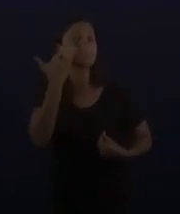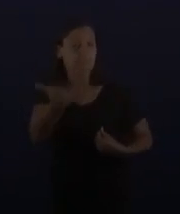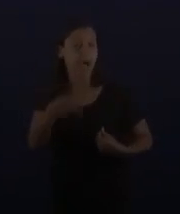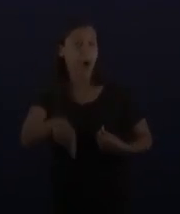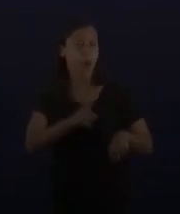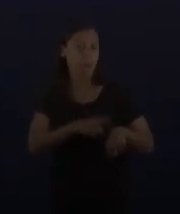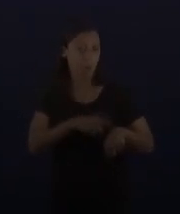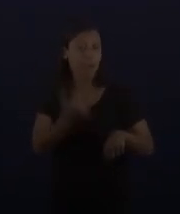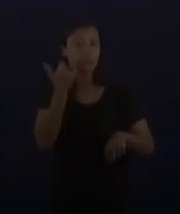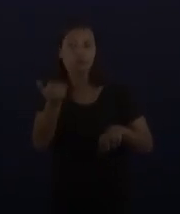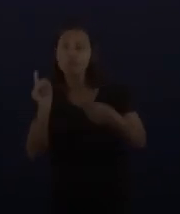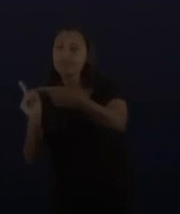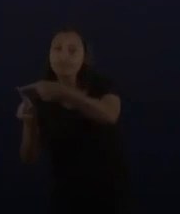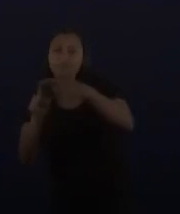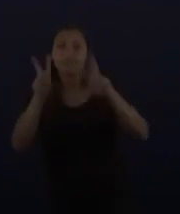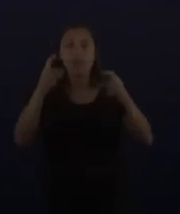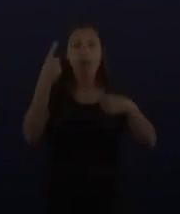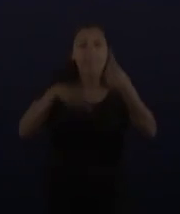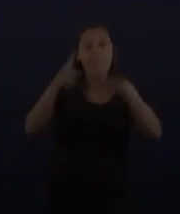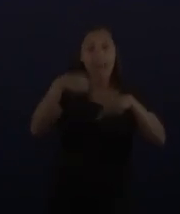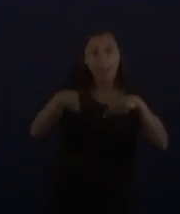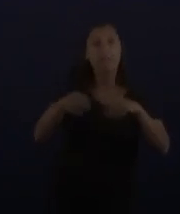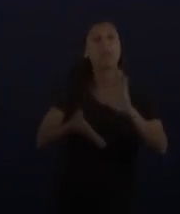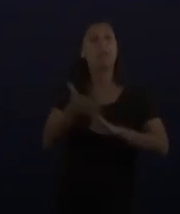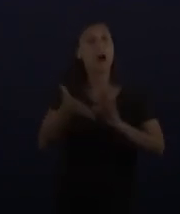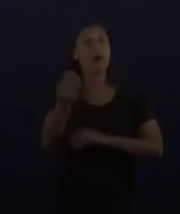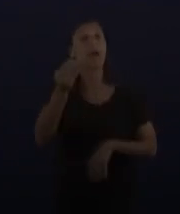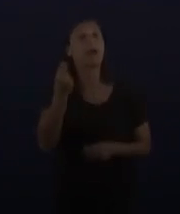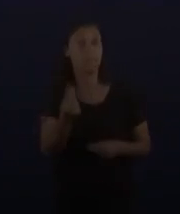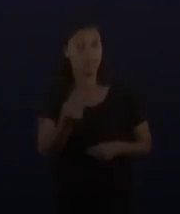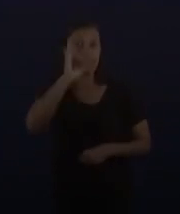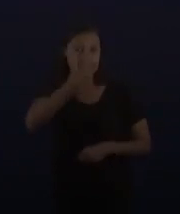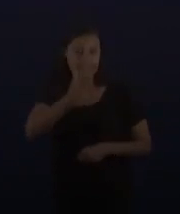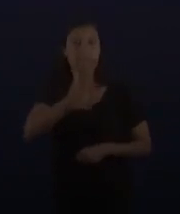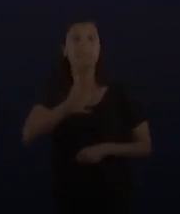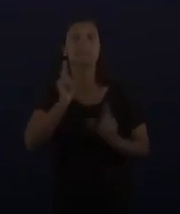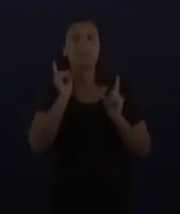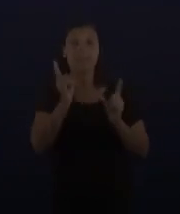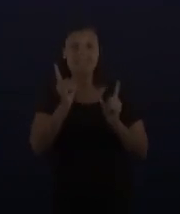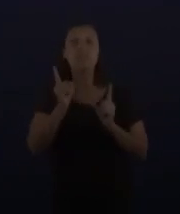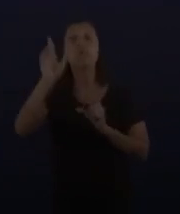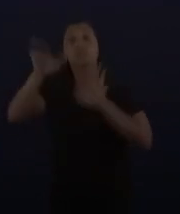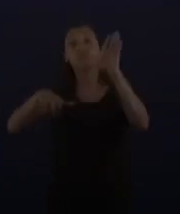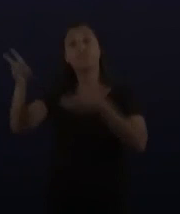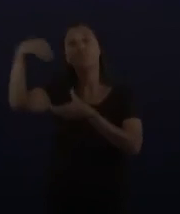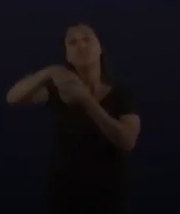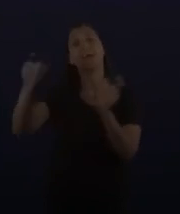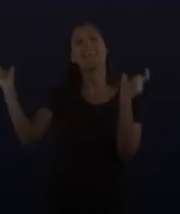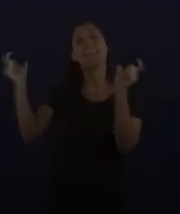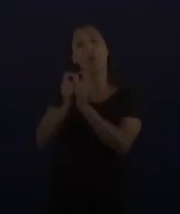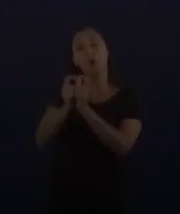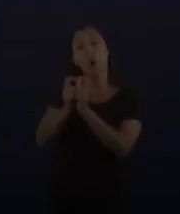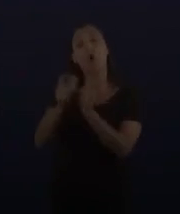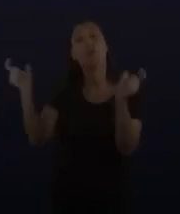las actuaciones administrativas correspondientes para que ello ocurra, es que efectivamente se junten las partes para intentar destrabar el